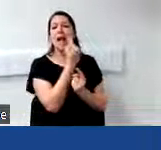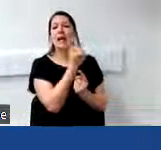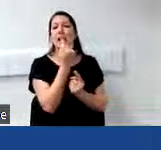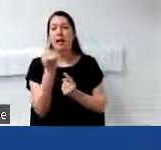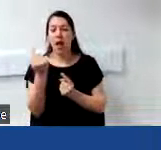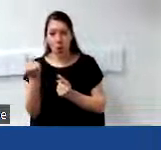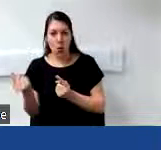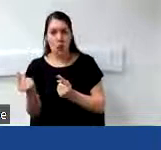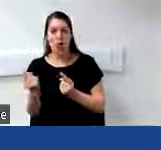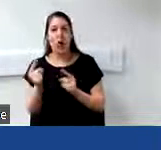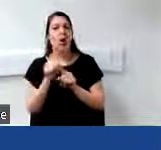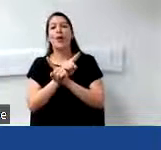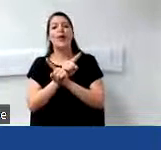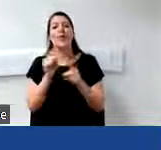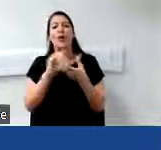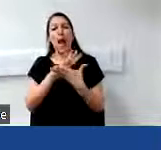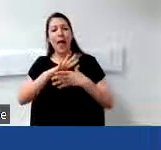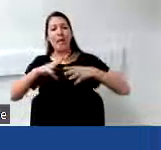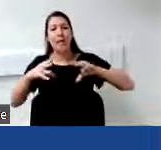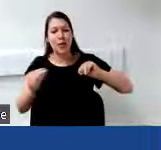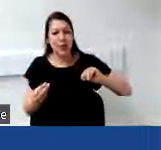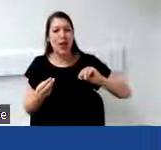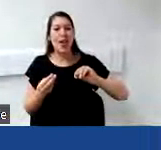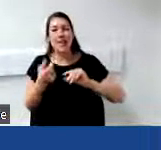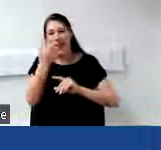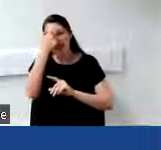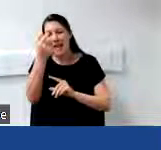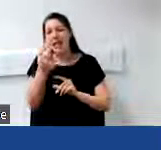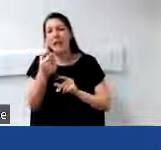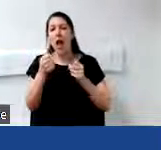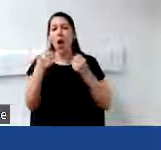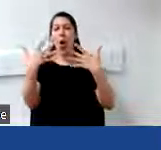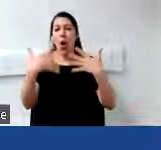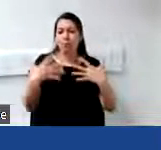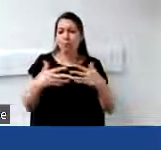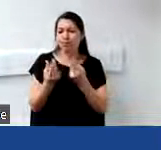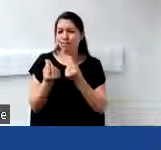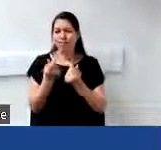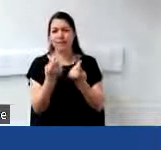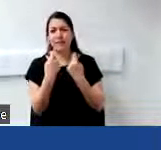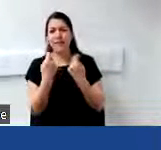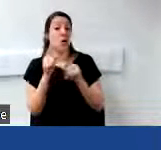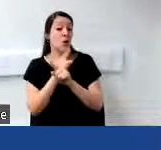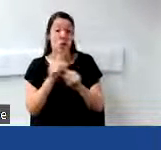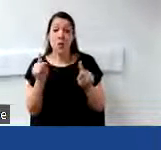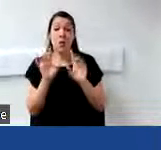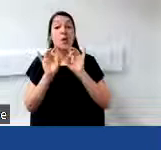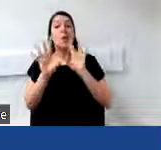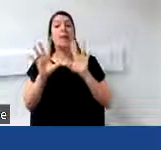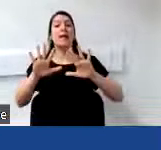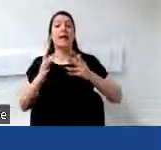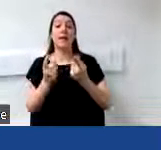qué ser necesariamente técnicas ni implicar un coste económico elevado, ¿no? Esto se relaciona con esto de decir, bueno,